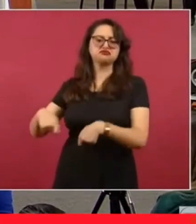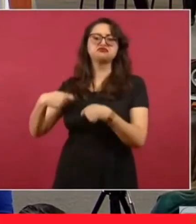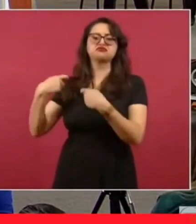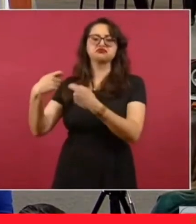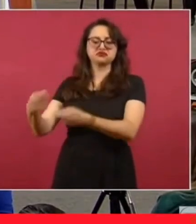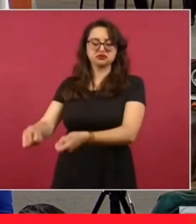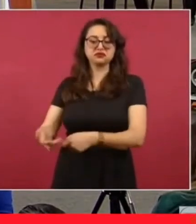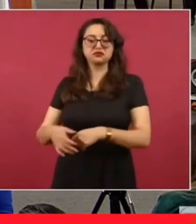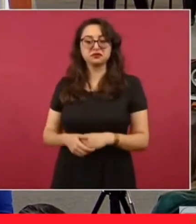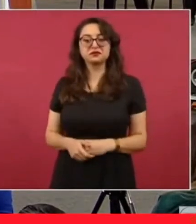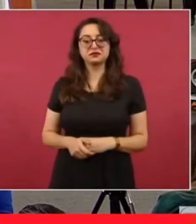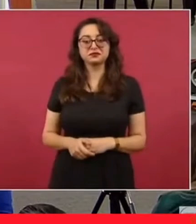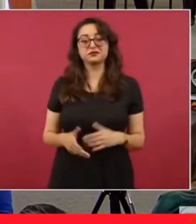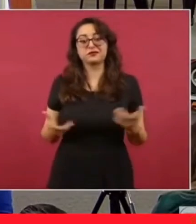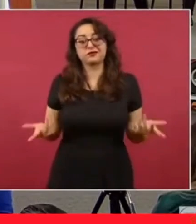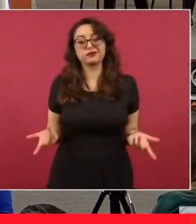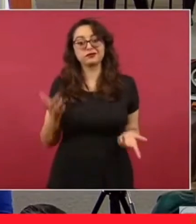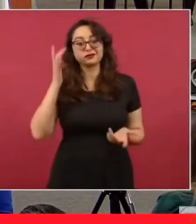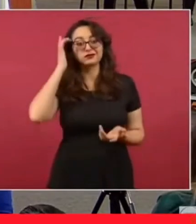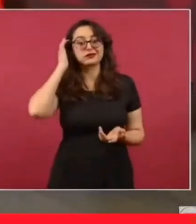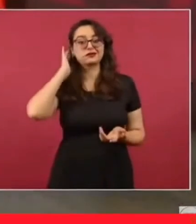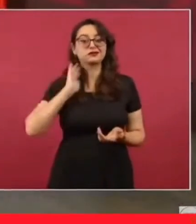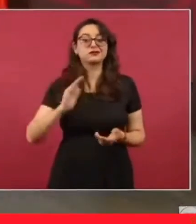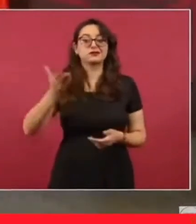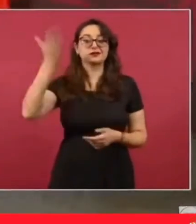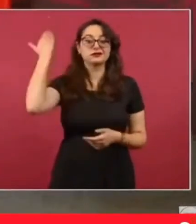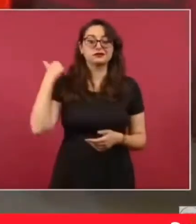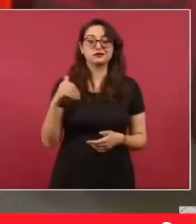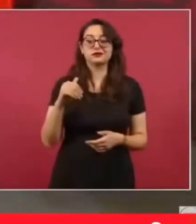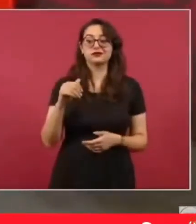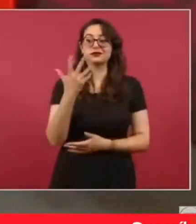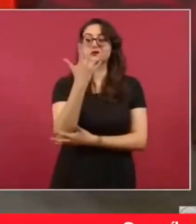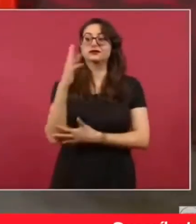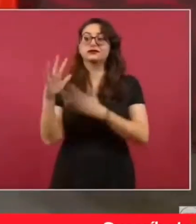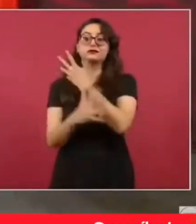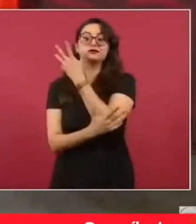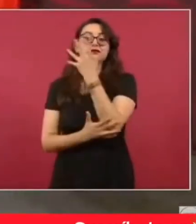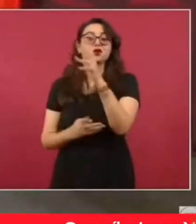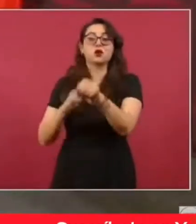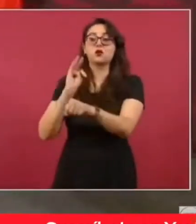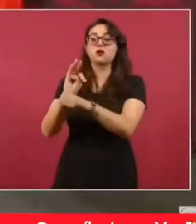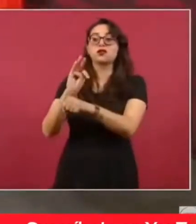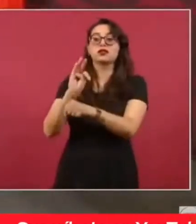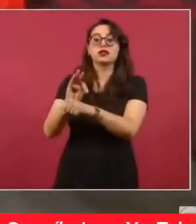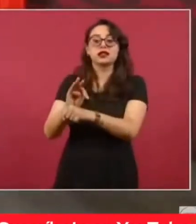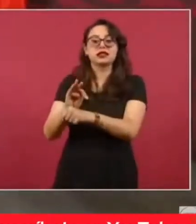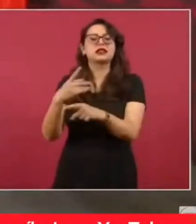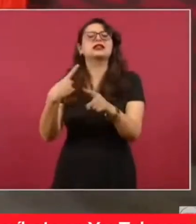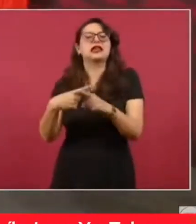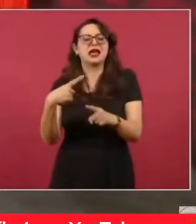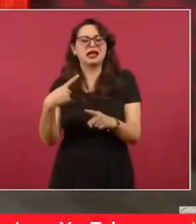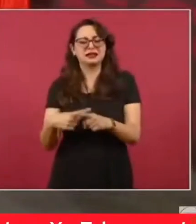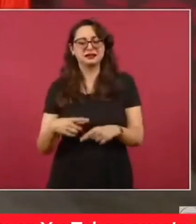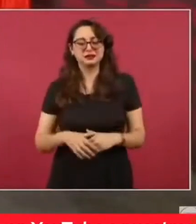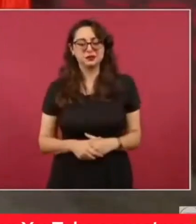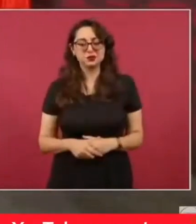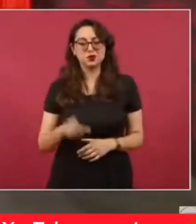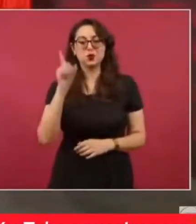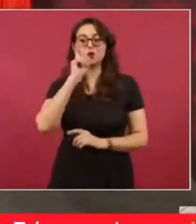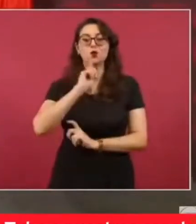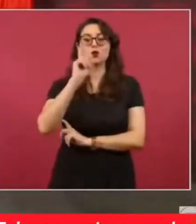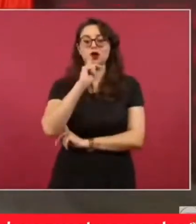una época que era secretaria de medio ambiente la señora